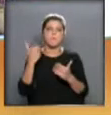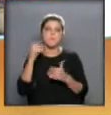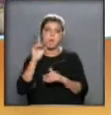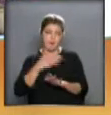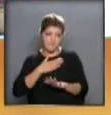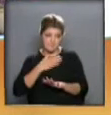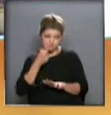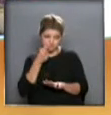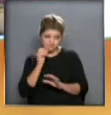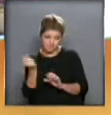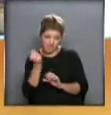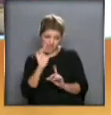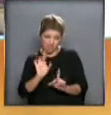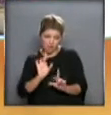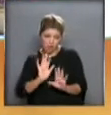vivimos